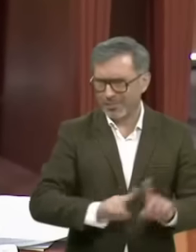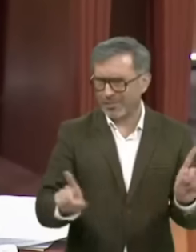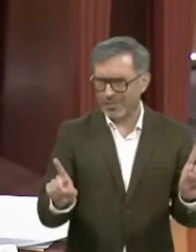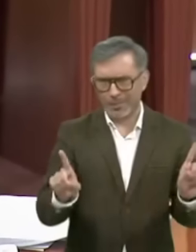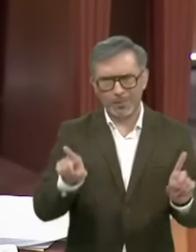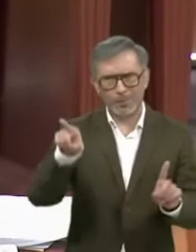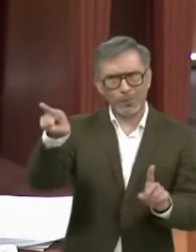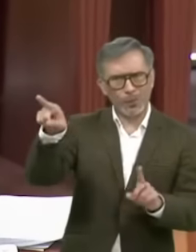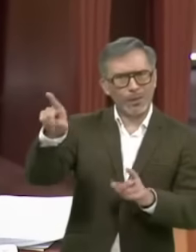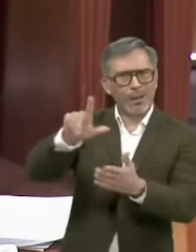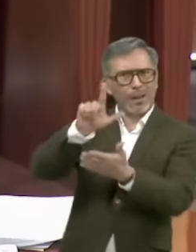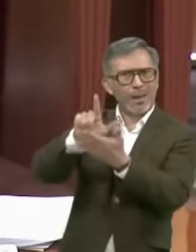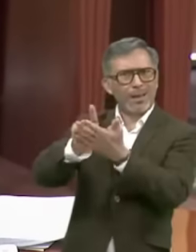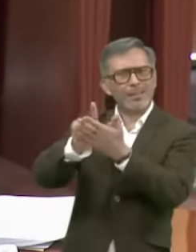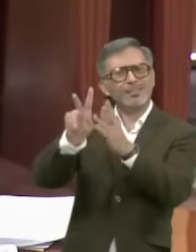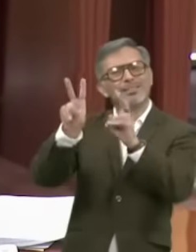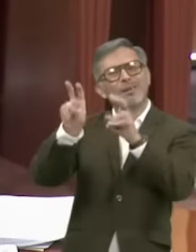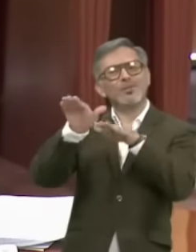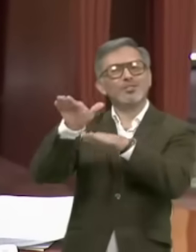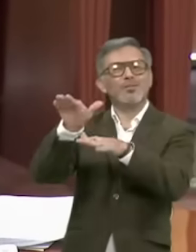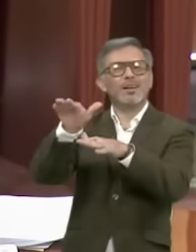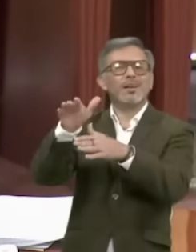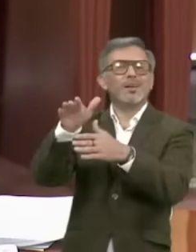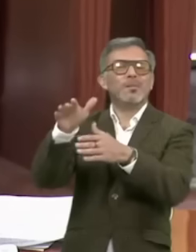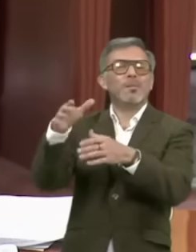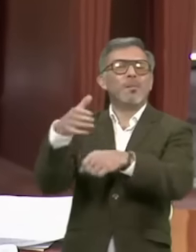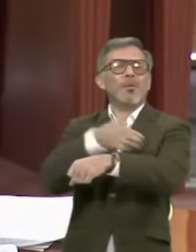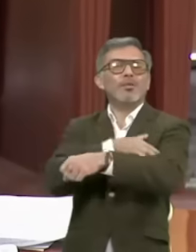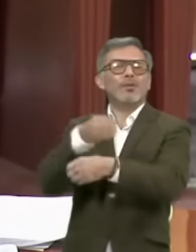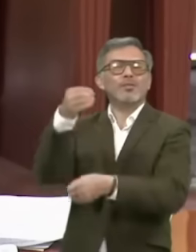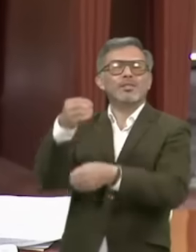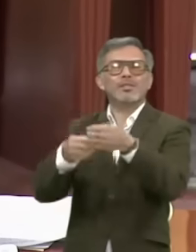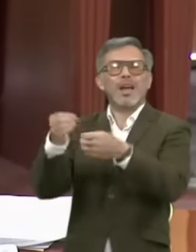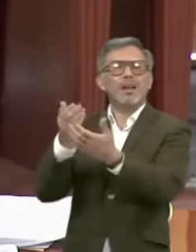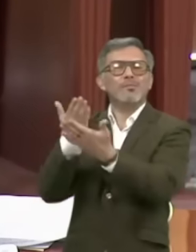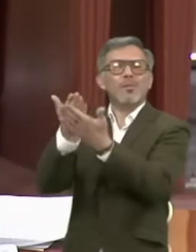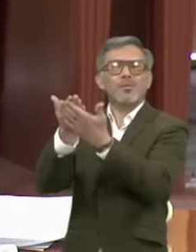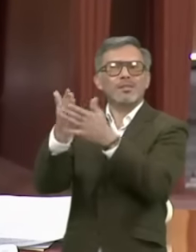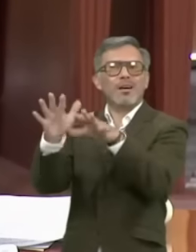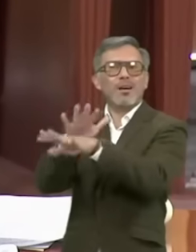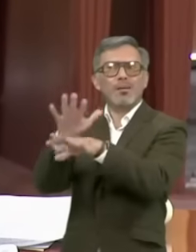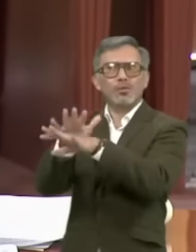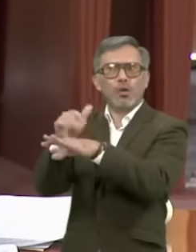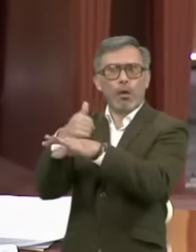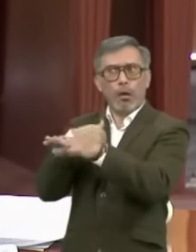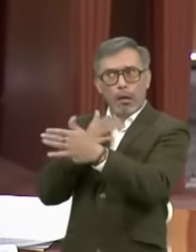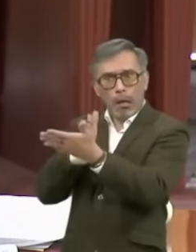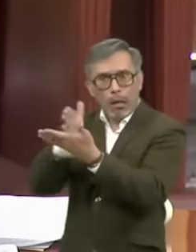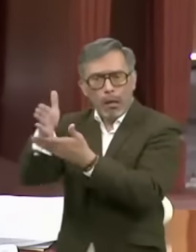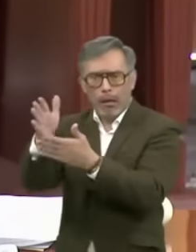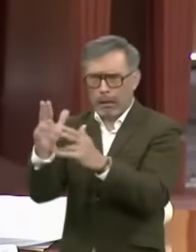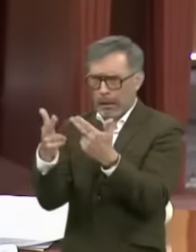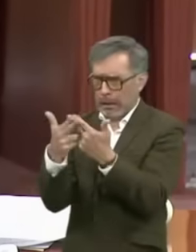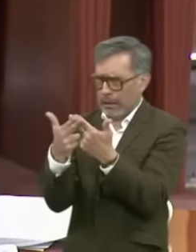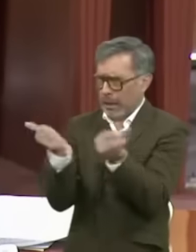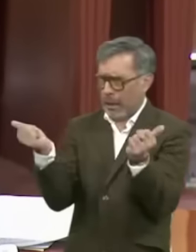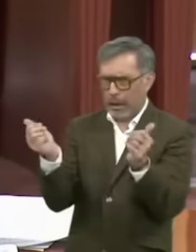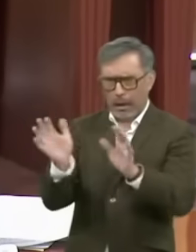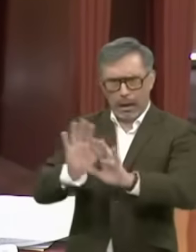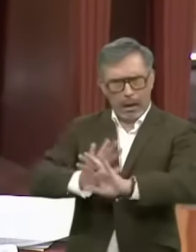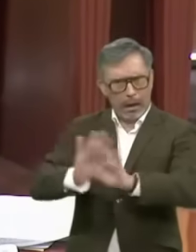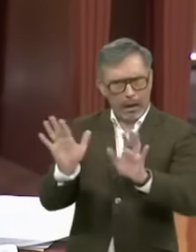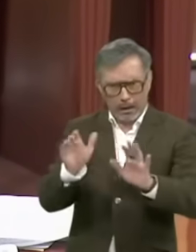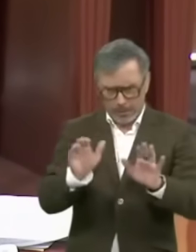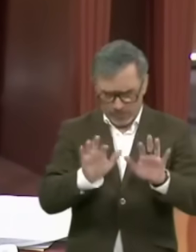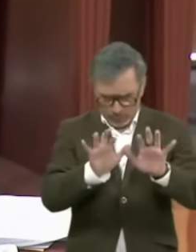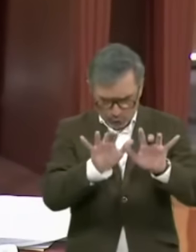absolutamente nadie. Me parece que esa no es la vía. No hay una sola referencia en ese